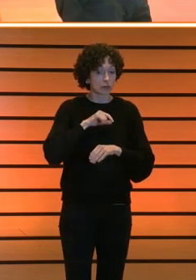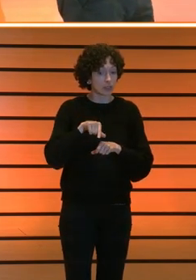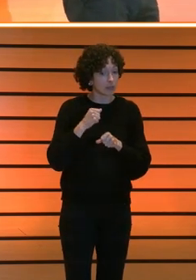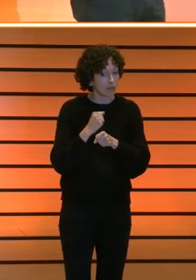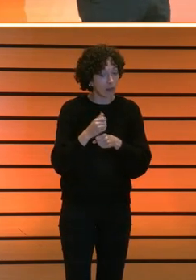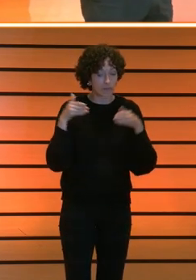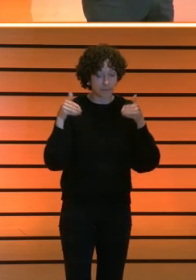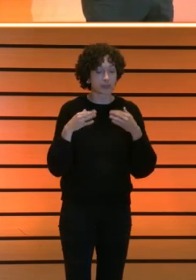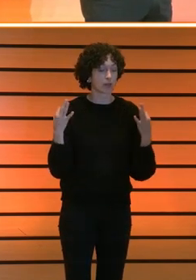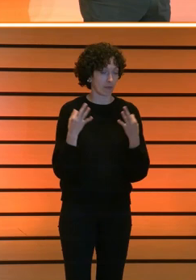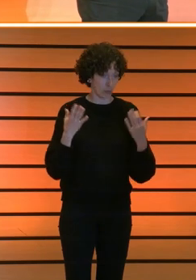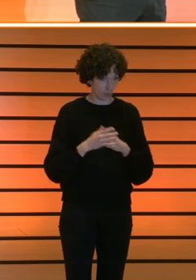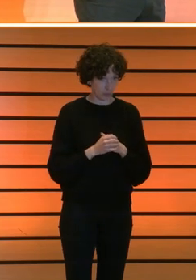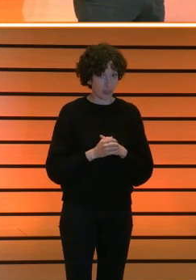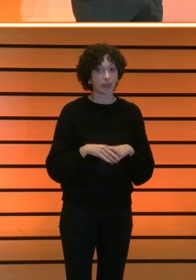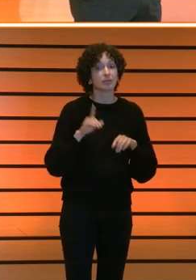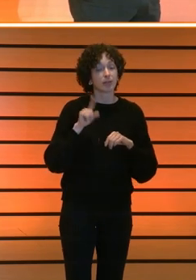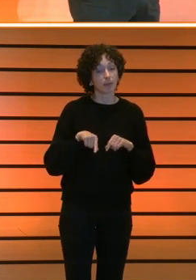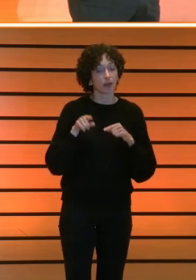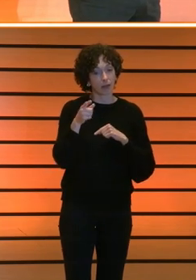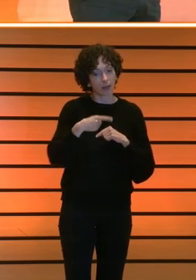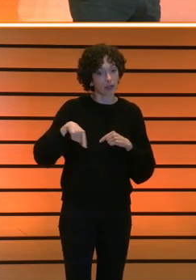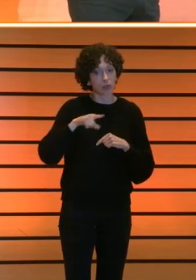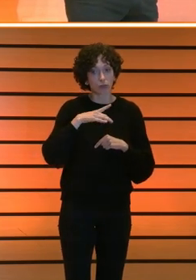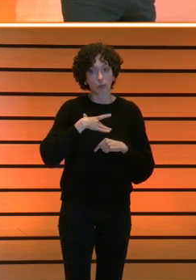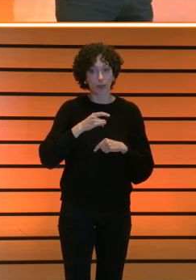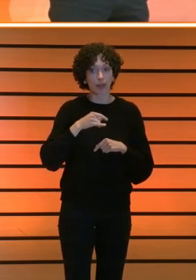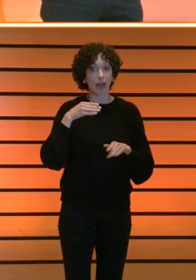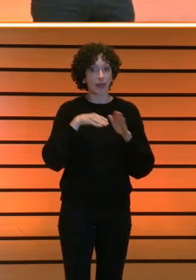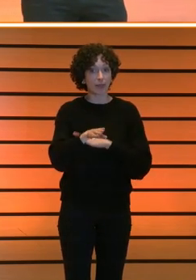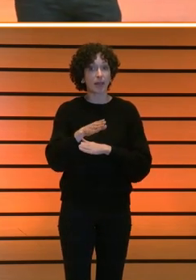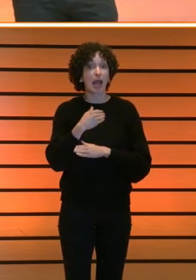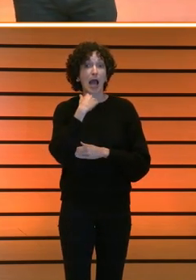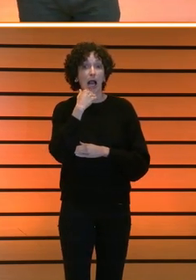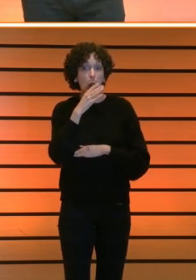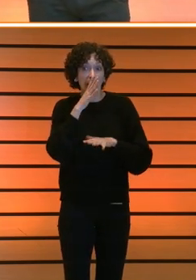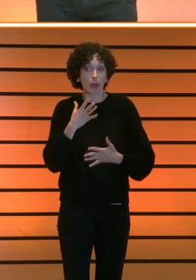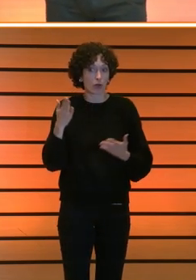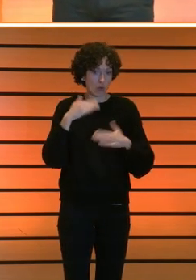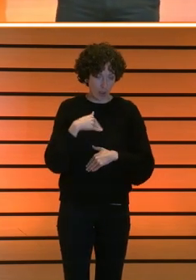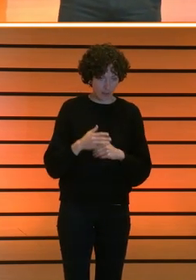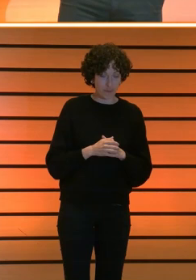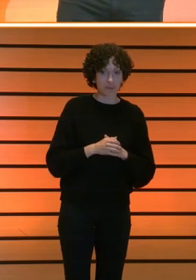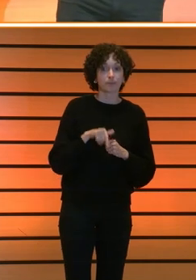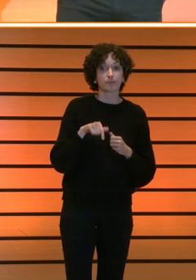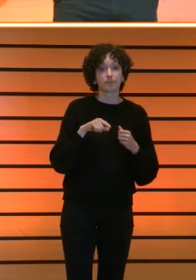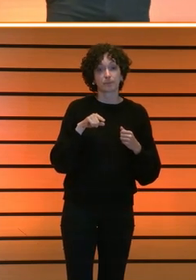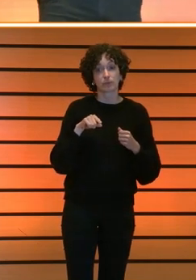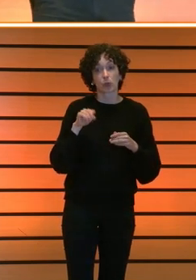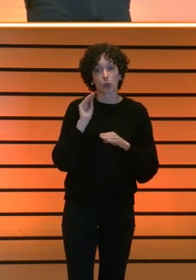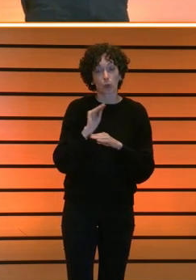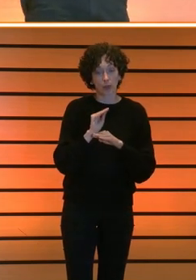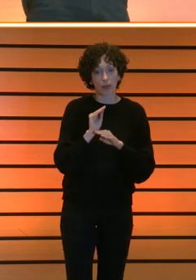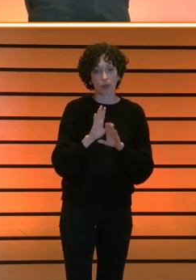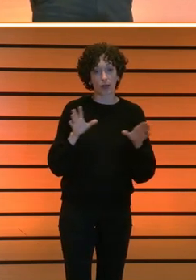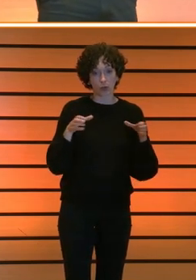hacer también les permite a ellos acceder a cosas que ahora mismo no tienen desde lo que tiene que ver los cuidados en la comunidad es